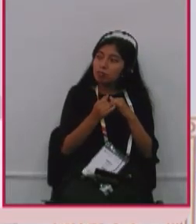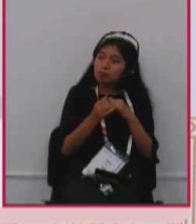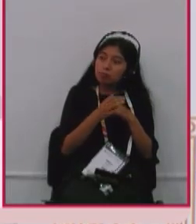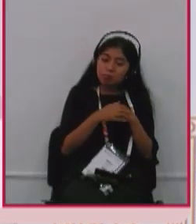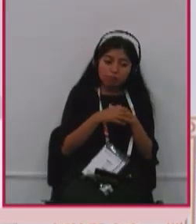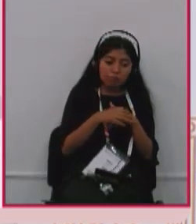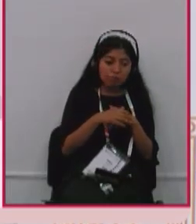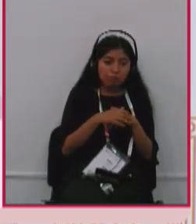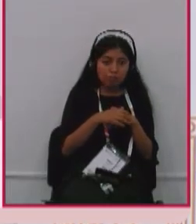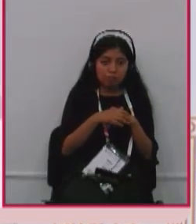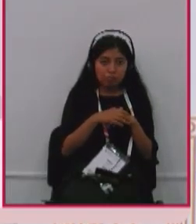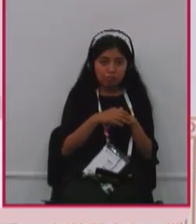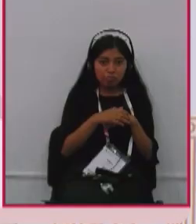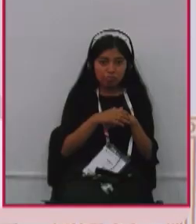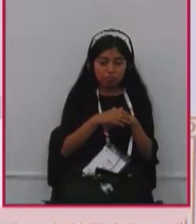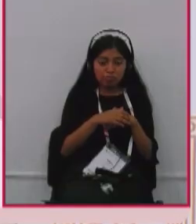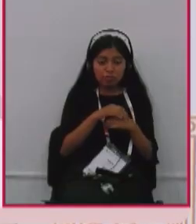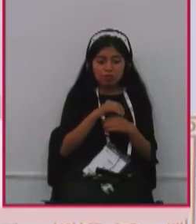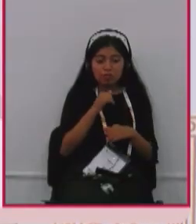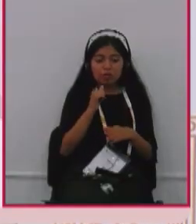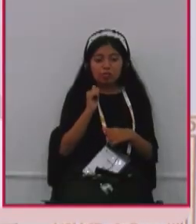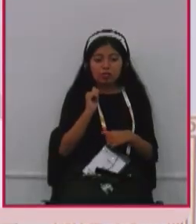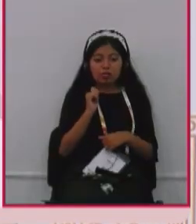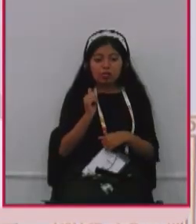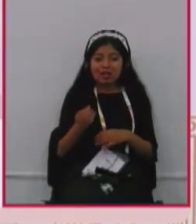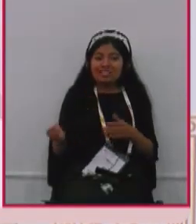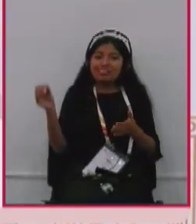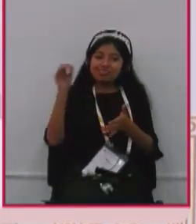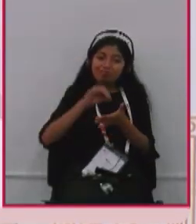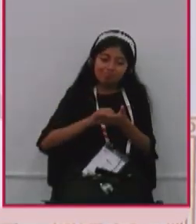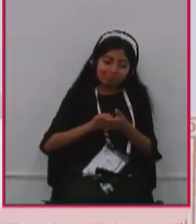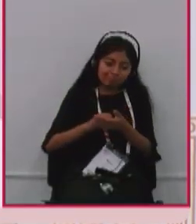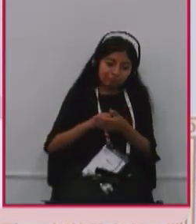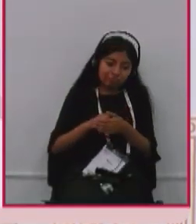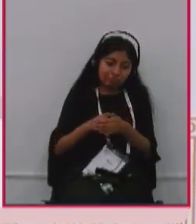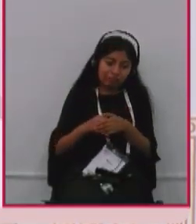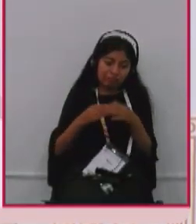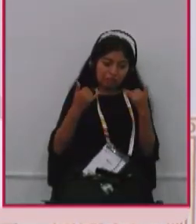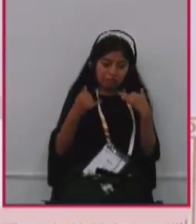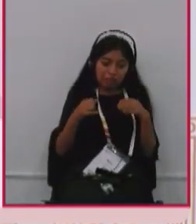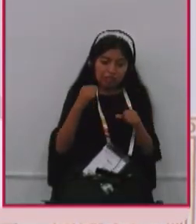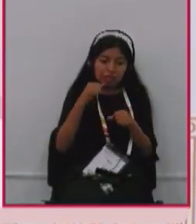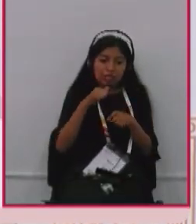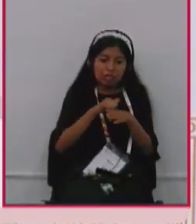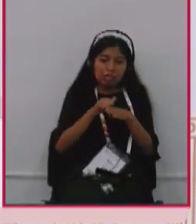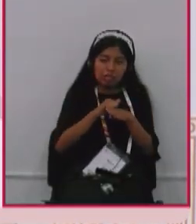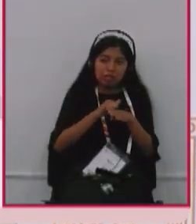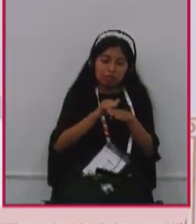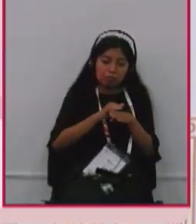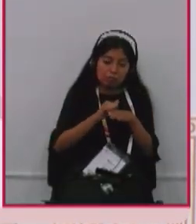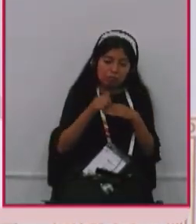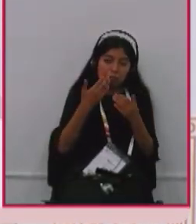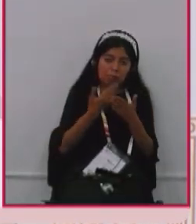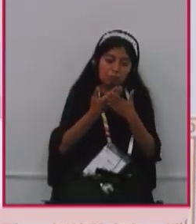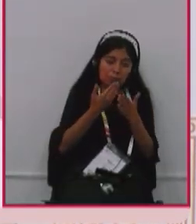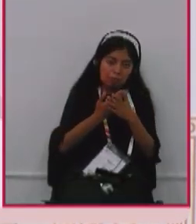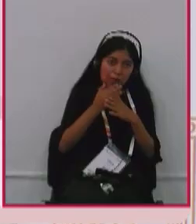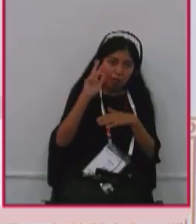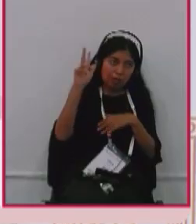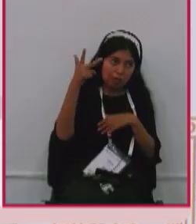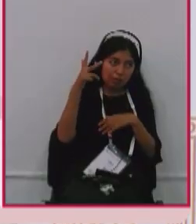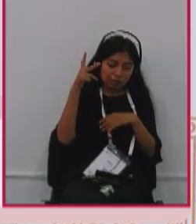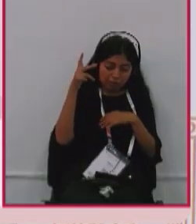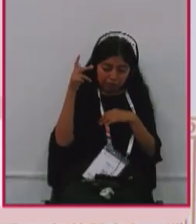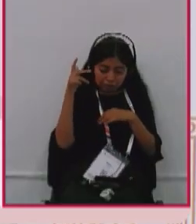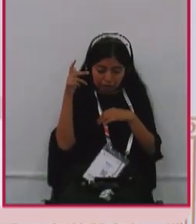Y el caso de la quinoa 8 ha ido por una reinyección y ahora estamos haciendo prueba para ir por una tercera reinyección, ¿no? ¿Por